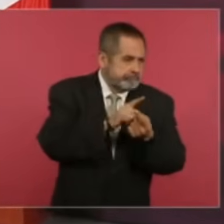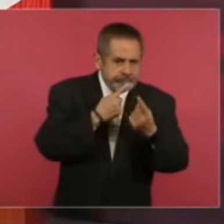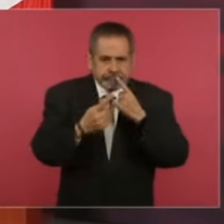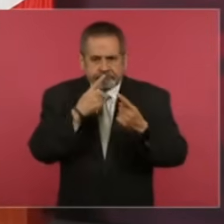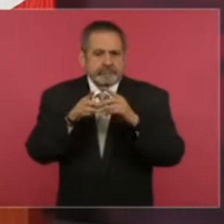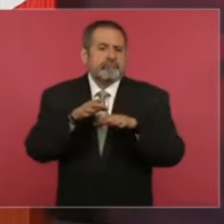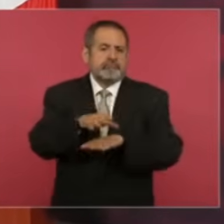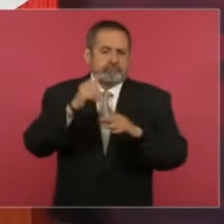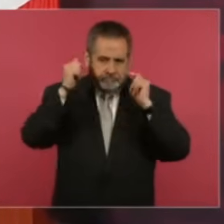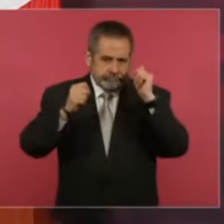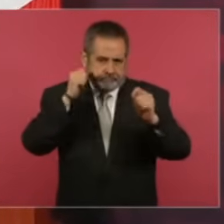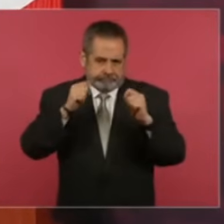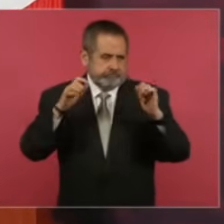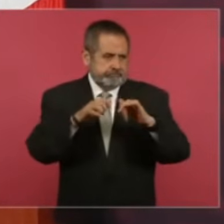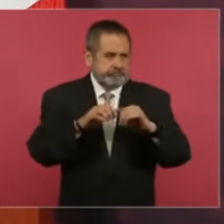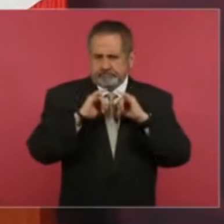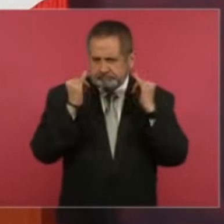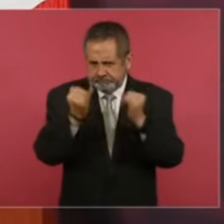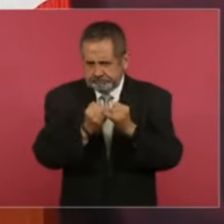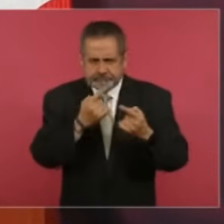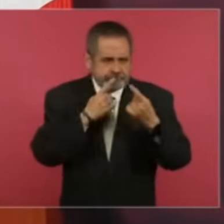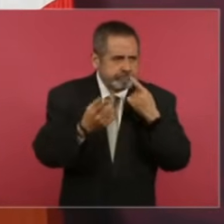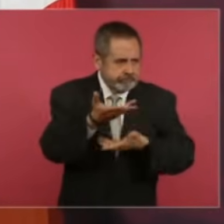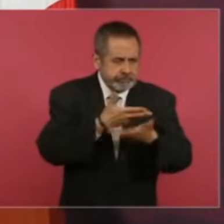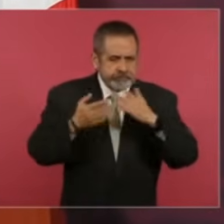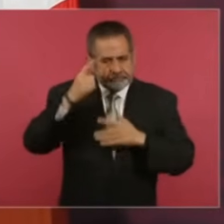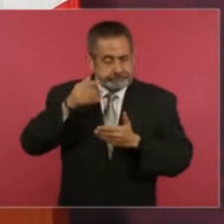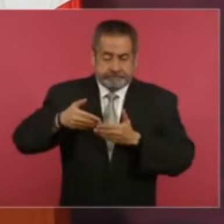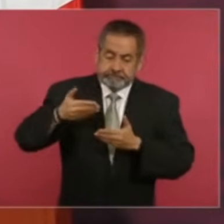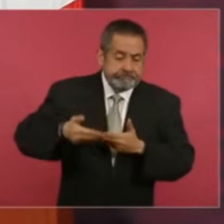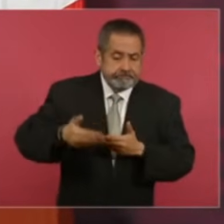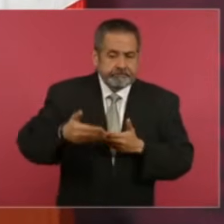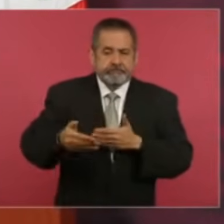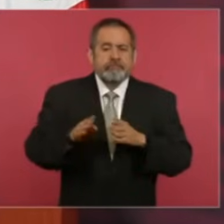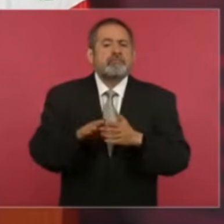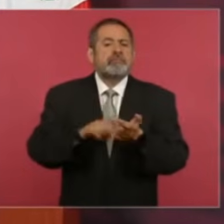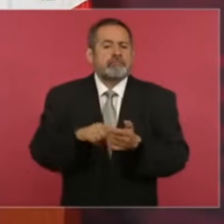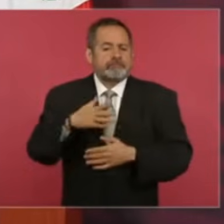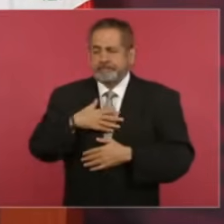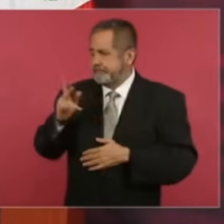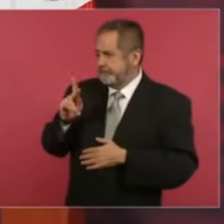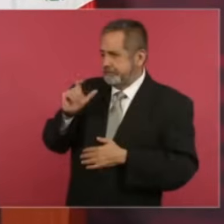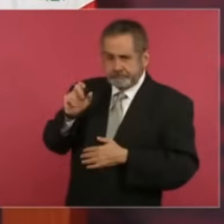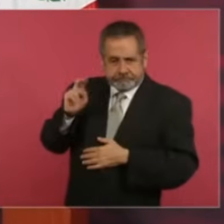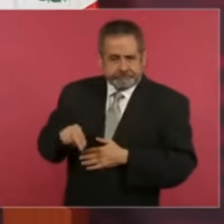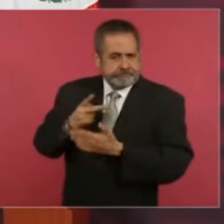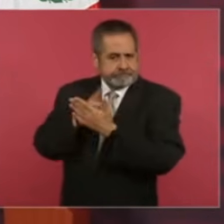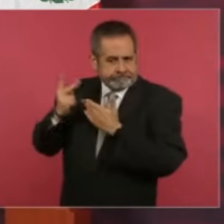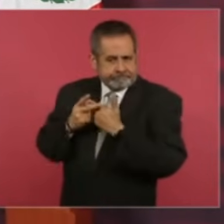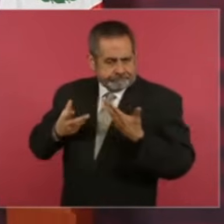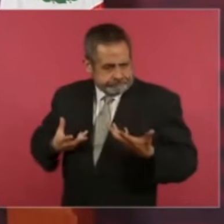del turismo para avanzar en el programa que tenemos de